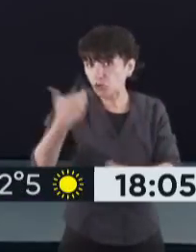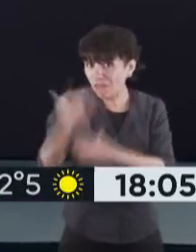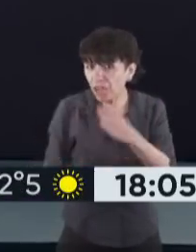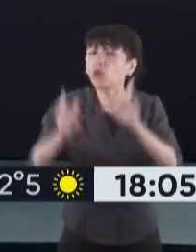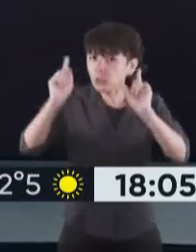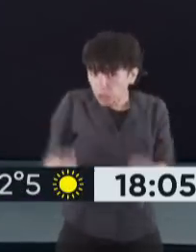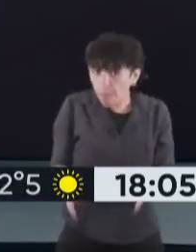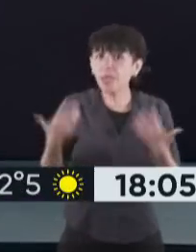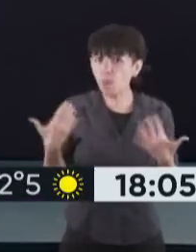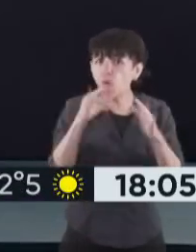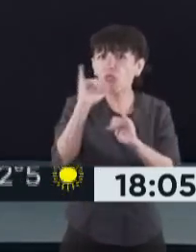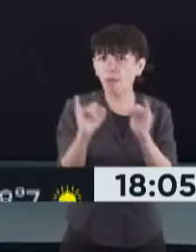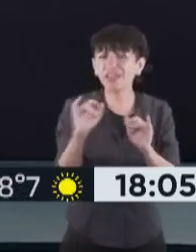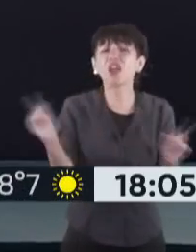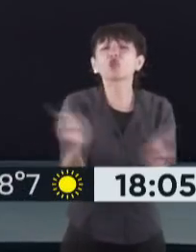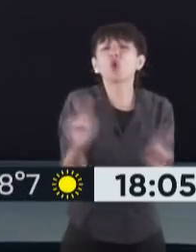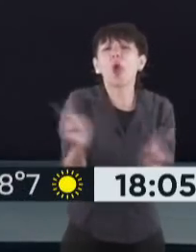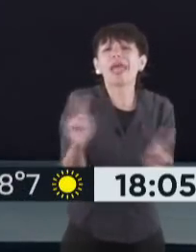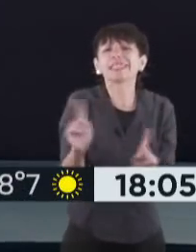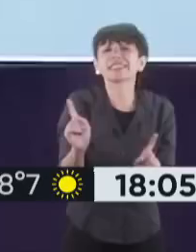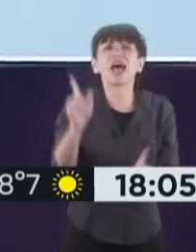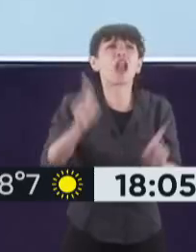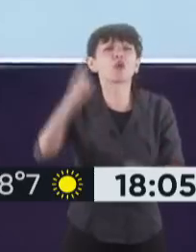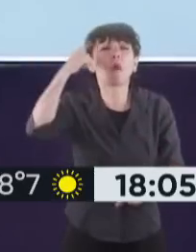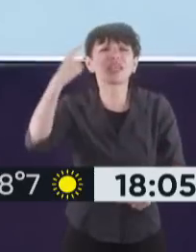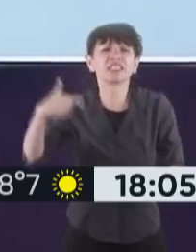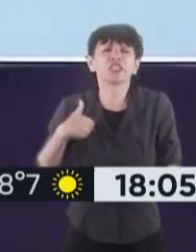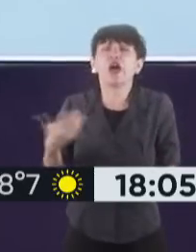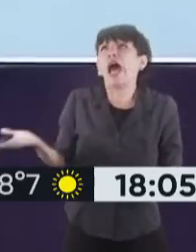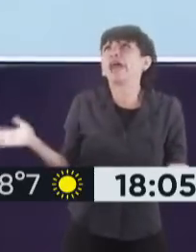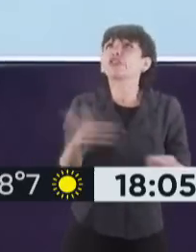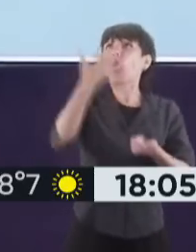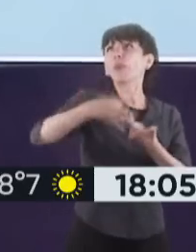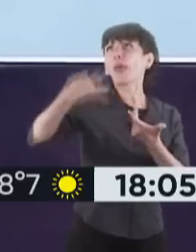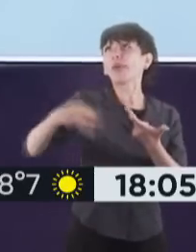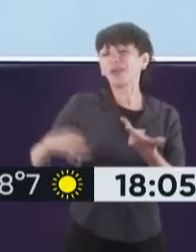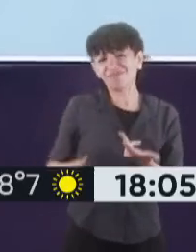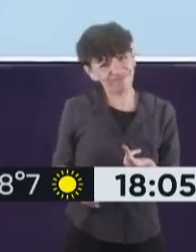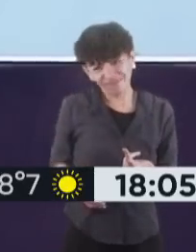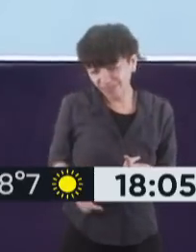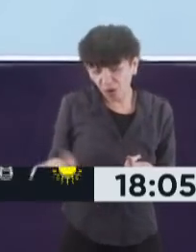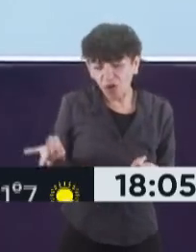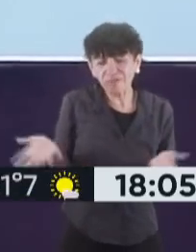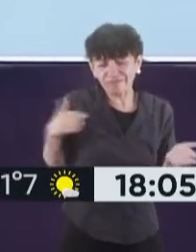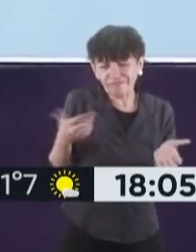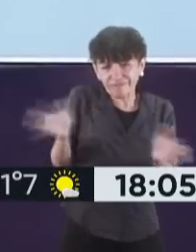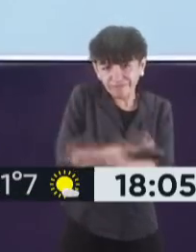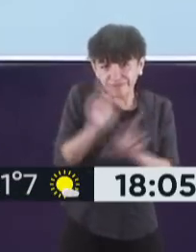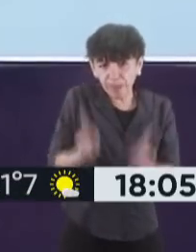quiero que nadie crea que en estas palabras hay una dosis de soberbia que no tengo. Pero cada vez que me